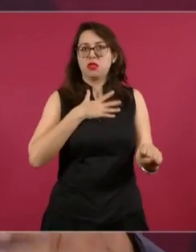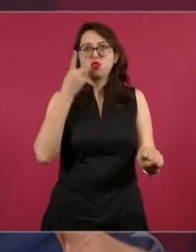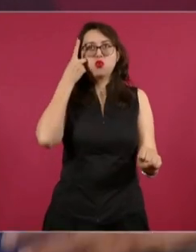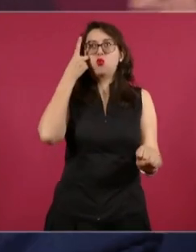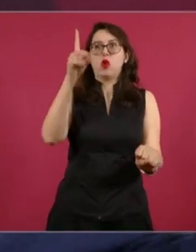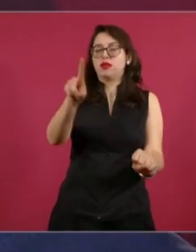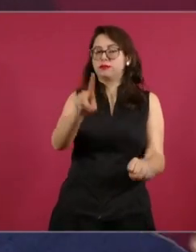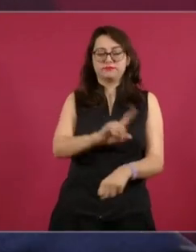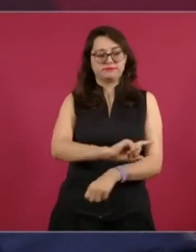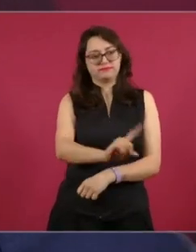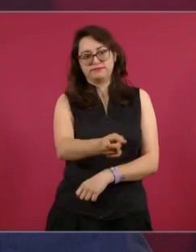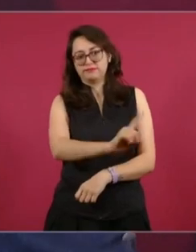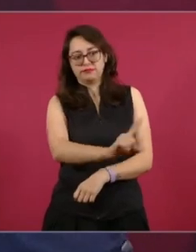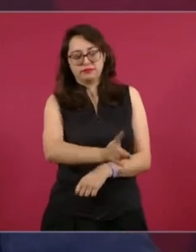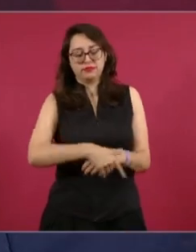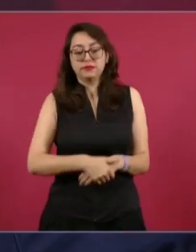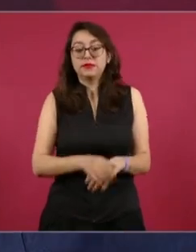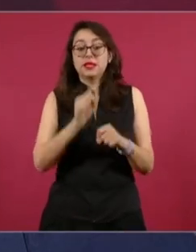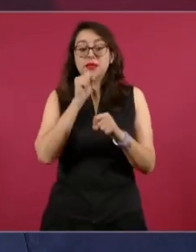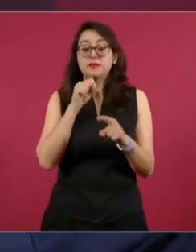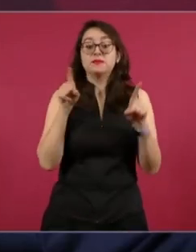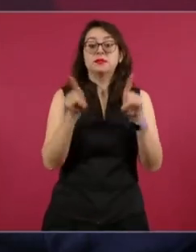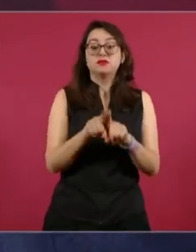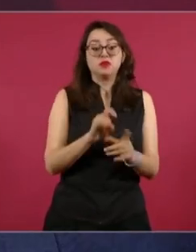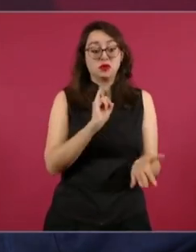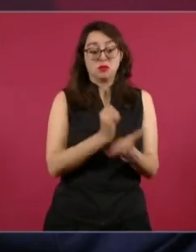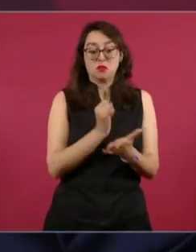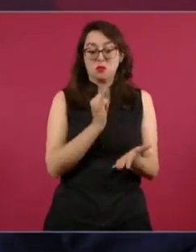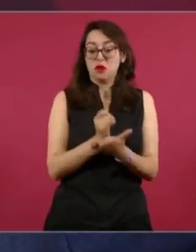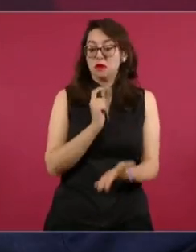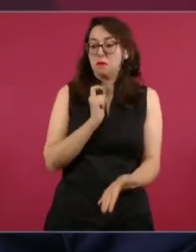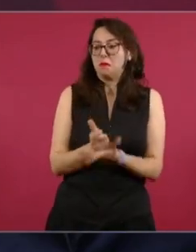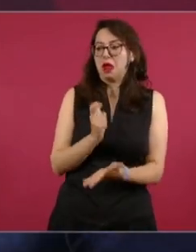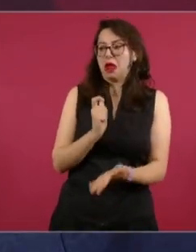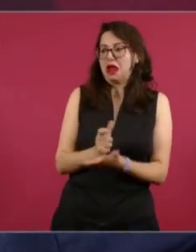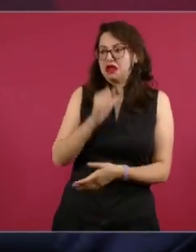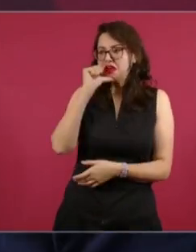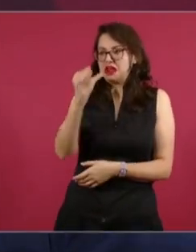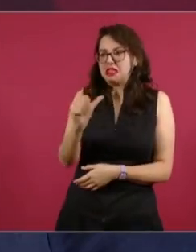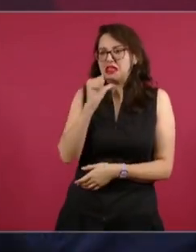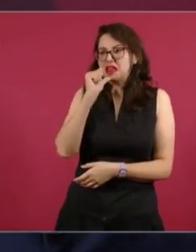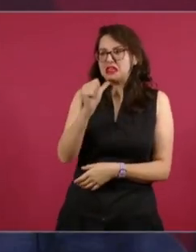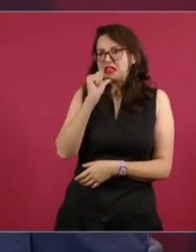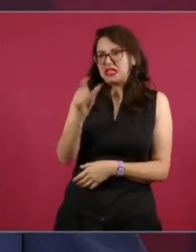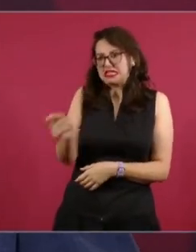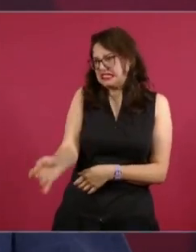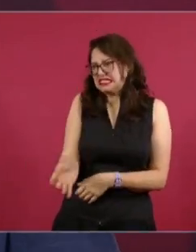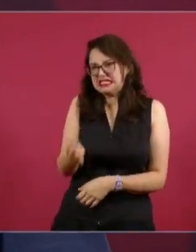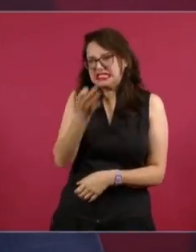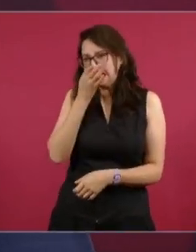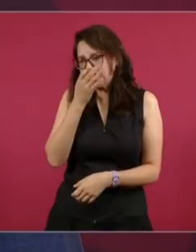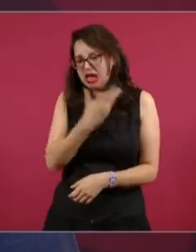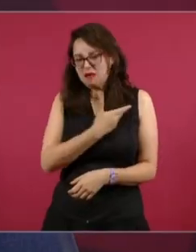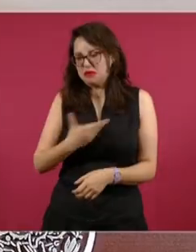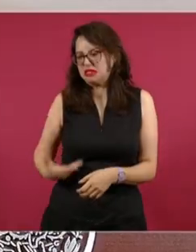O sea, también como los que no quieren pagar impuestos ahora, porque pensando de que ya me voy a ir